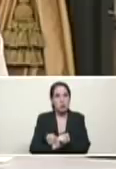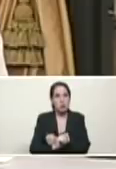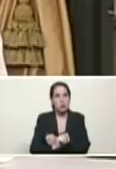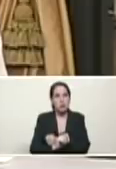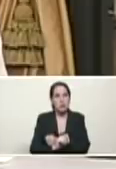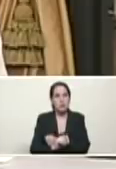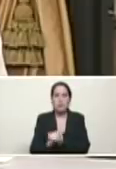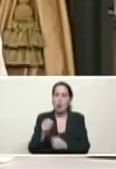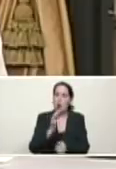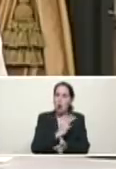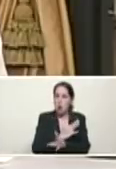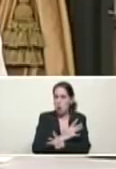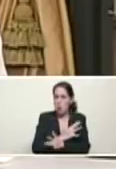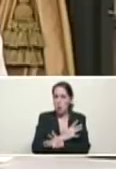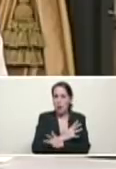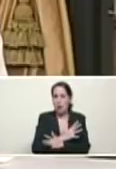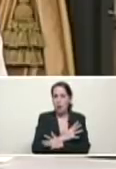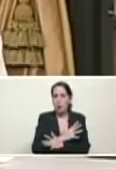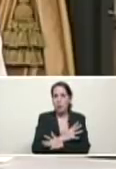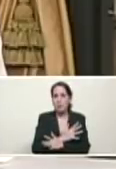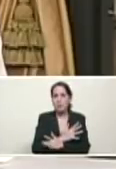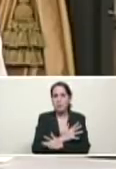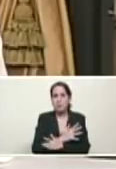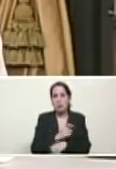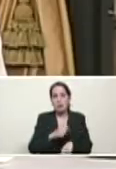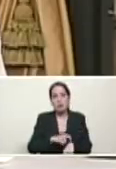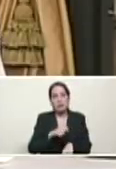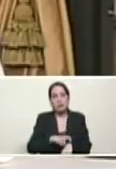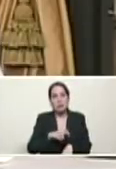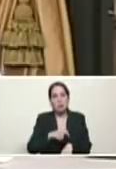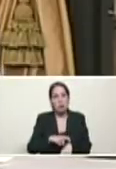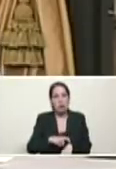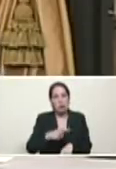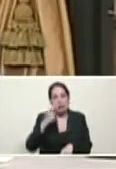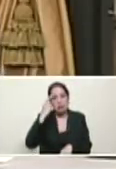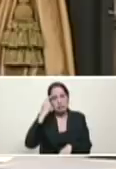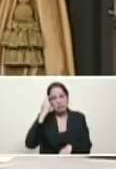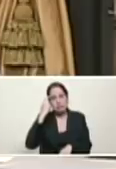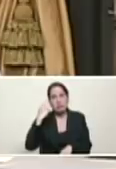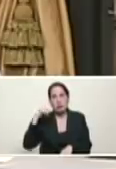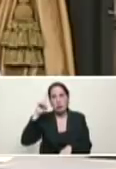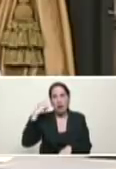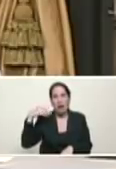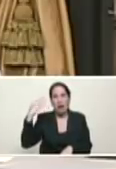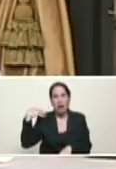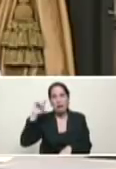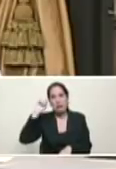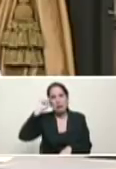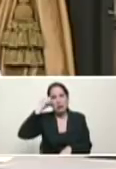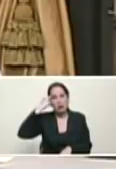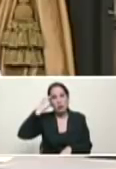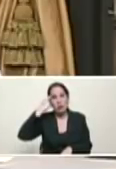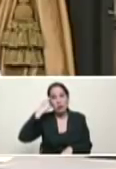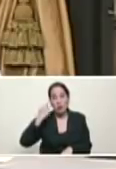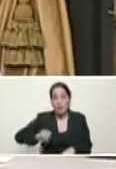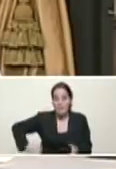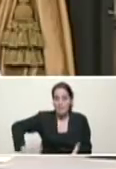de los juegos, de las temporadas. Yo recuerdo cuando éramos niños, venía la temporada de